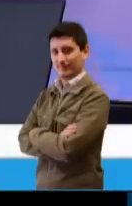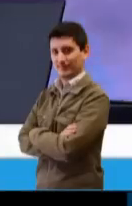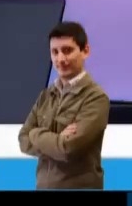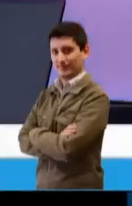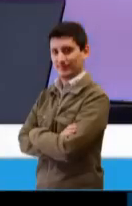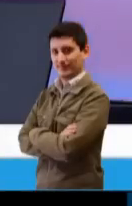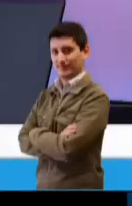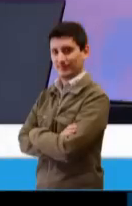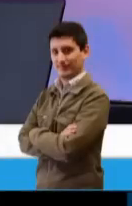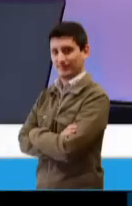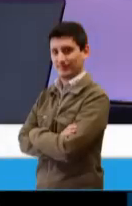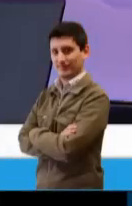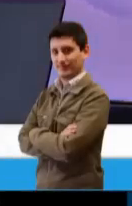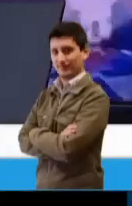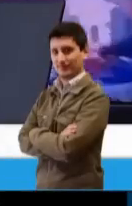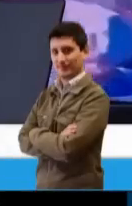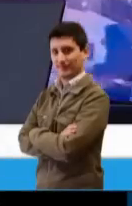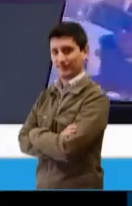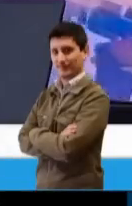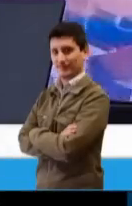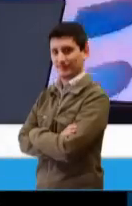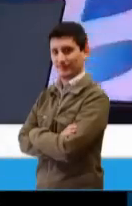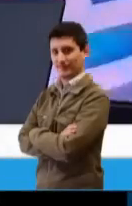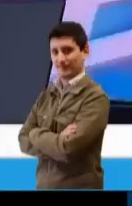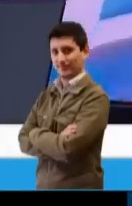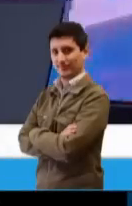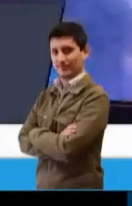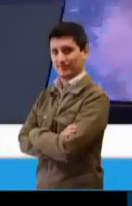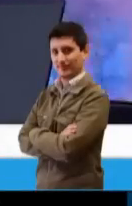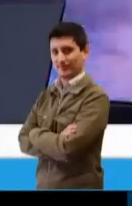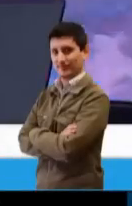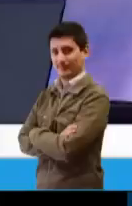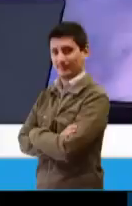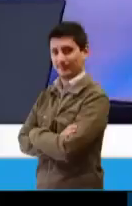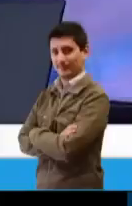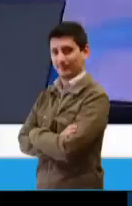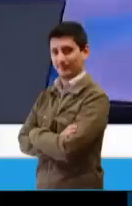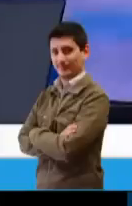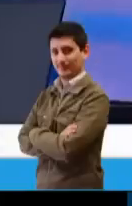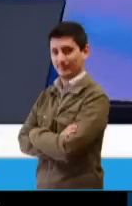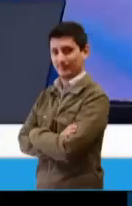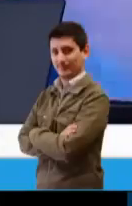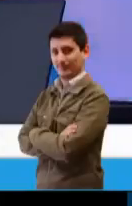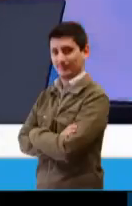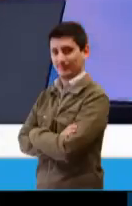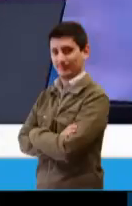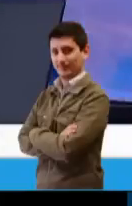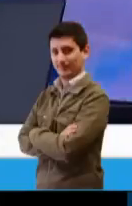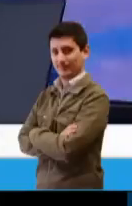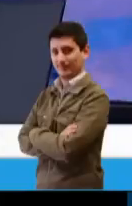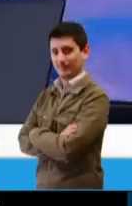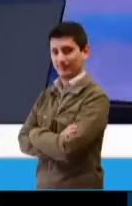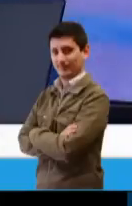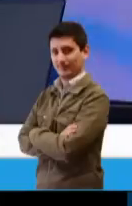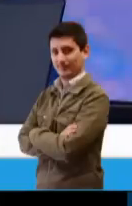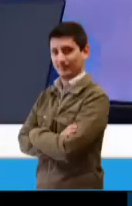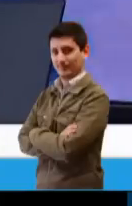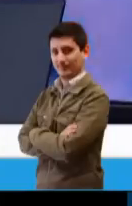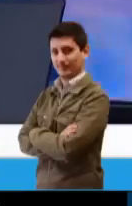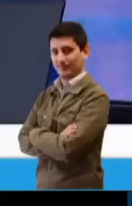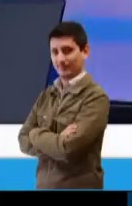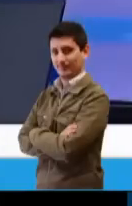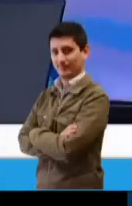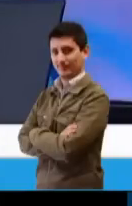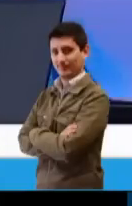De eso se trata cuando se habla de cargos de confianza. Personas que van a hacer lo que les dicen que hagan quienes están por sobre. Y uno puede entender que la